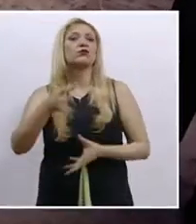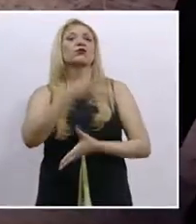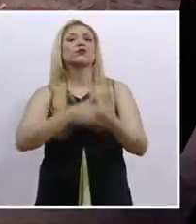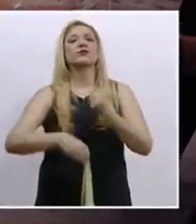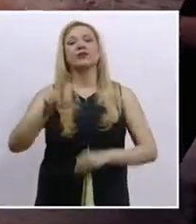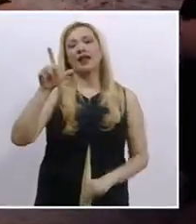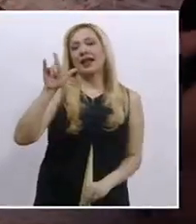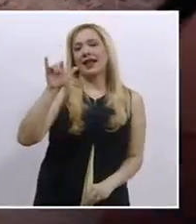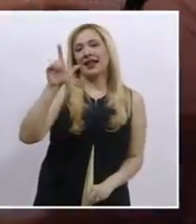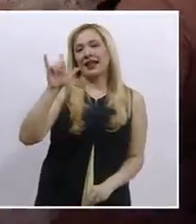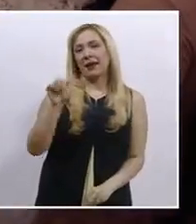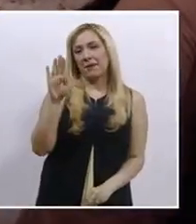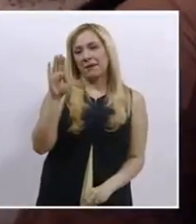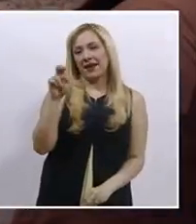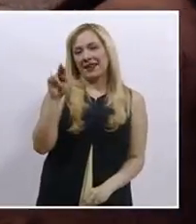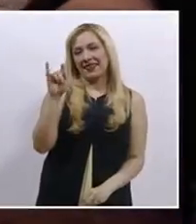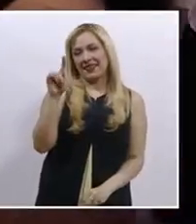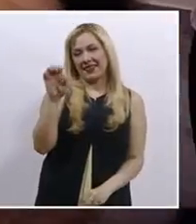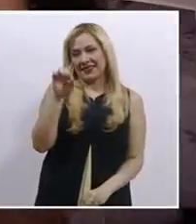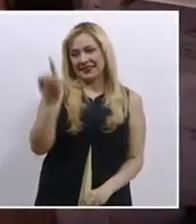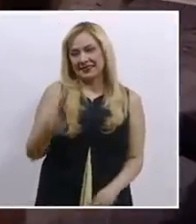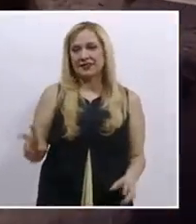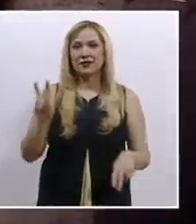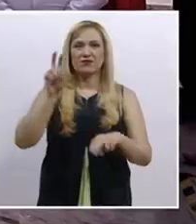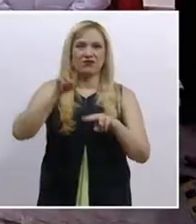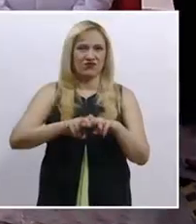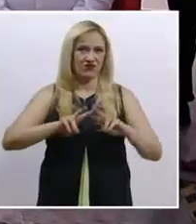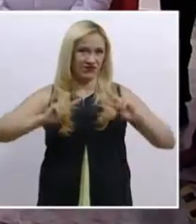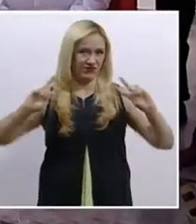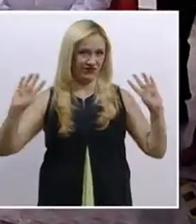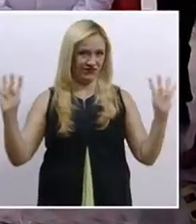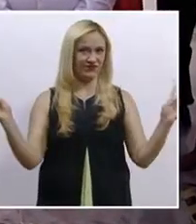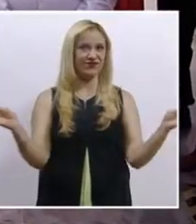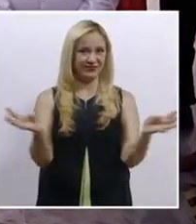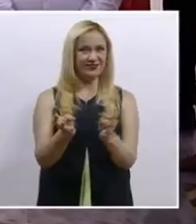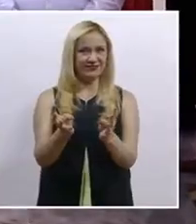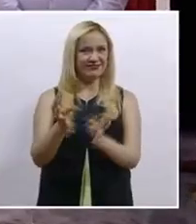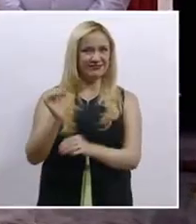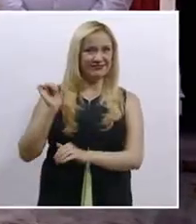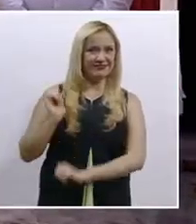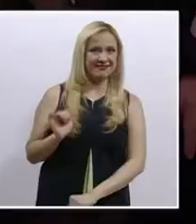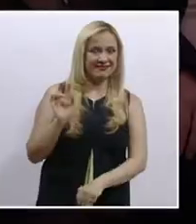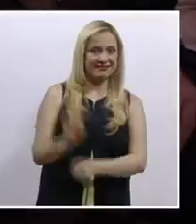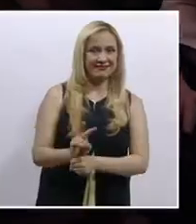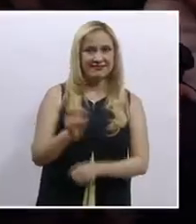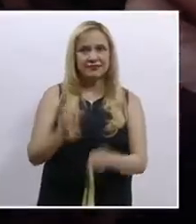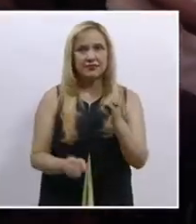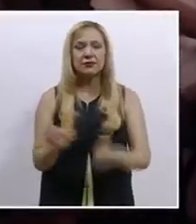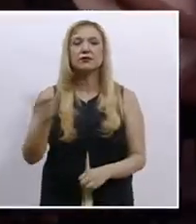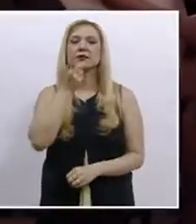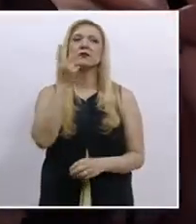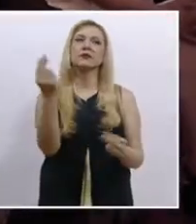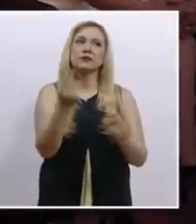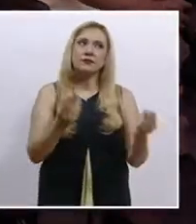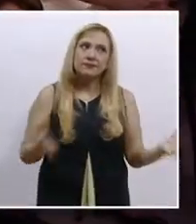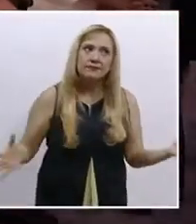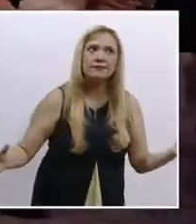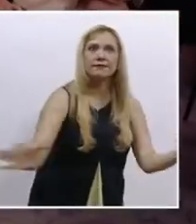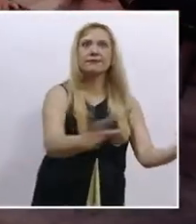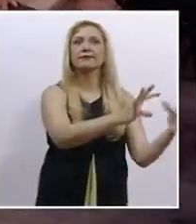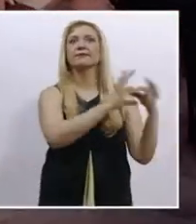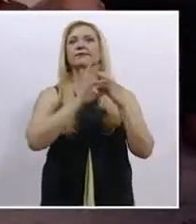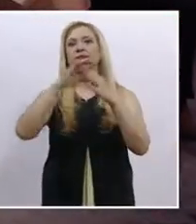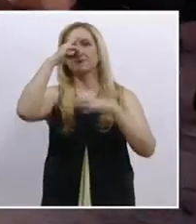Lilia Mónica López Benítez invitó a legitimarse ante la sociedad con su trabajo y no perder de vista que como servidores